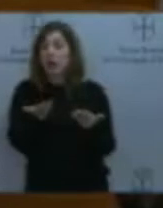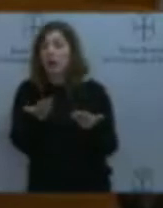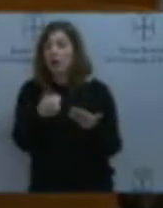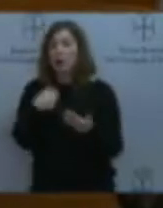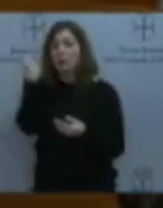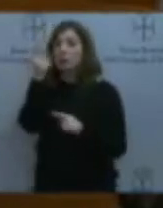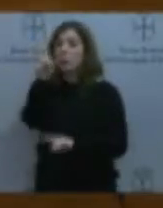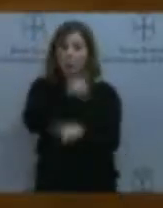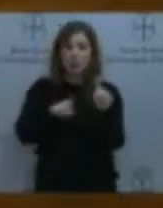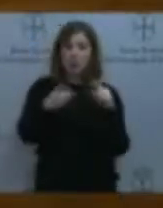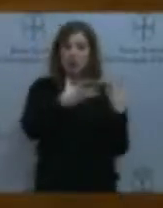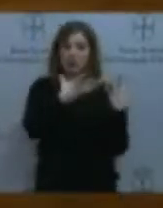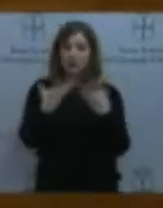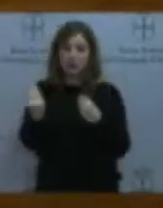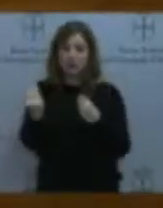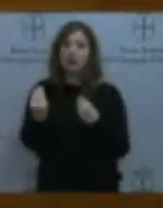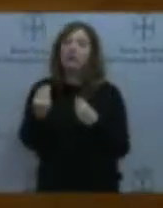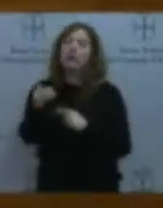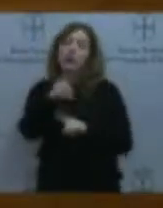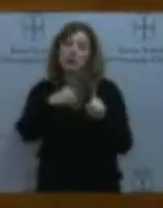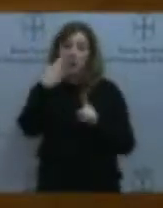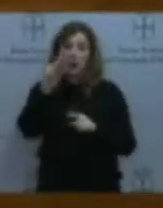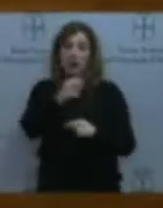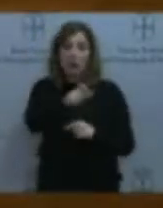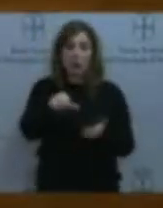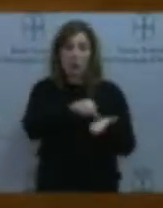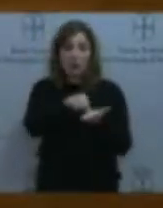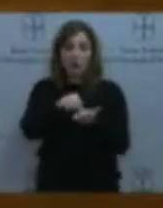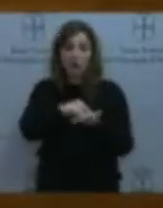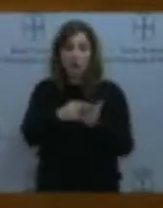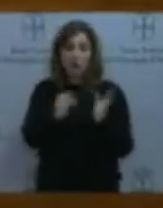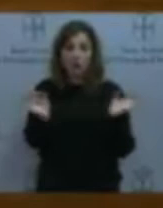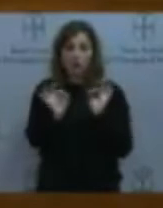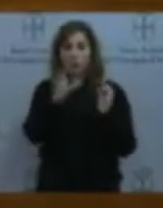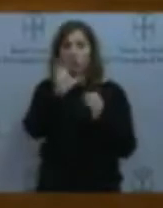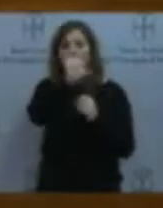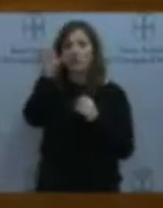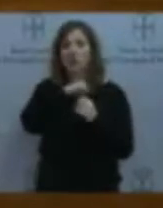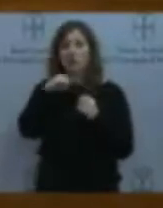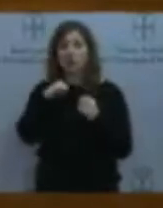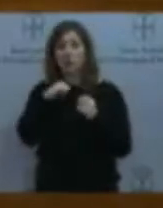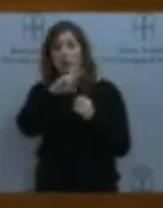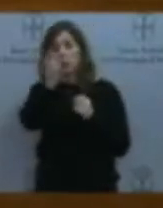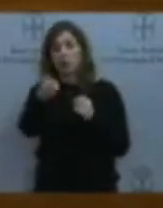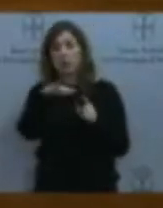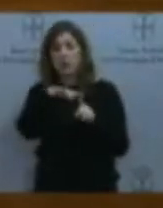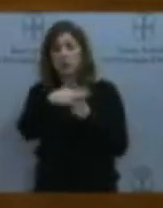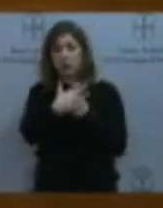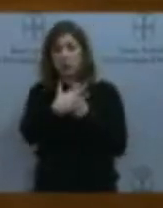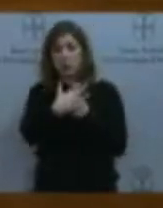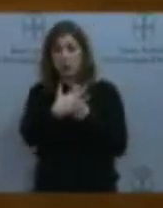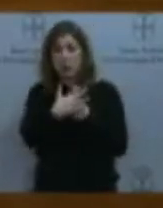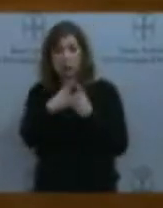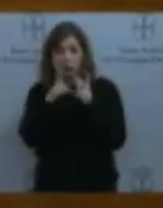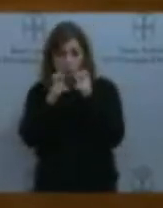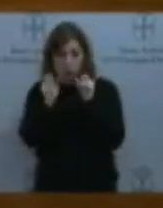problemas. Los problemas reales de la ciudadanía no se resuelven porque otras comunidades estén en una situación igualmente de paupérrima. Estamos